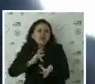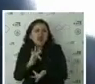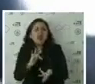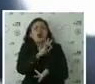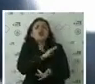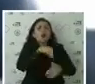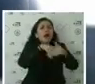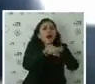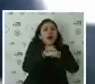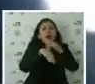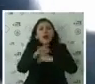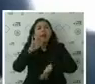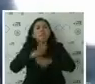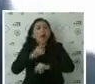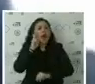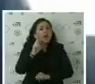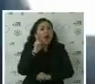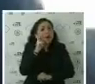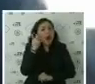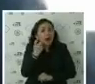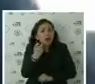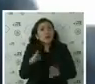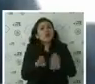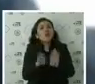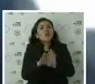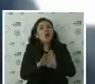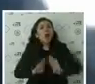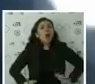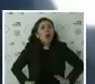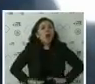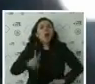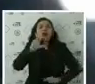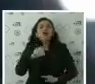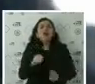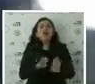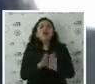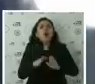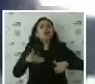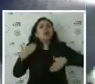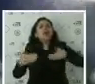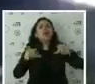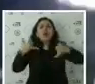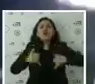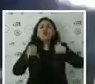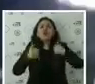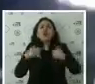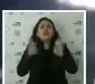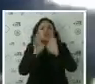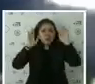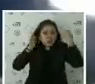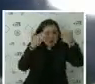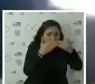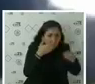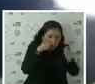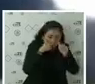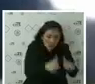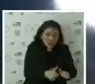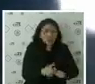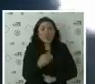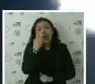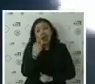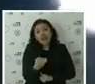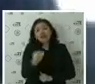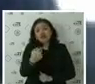pues meterse un poco más en eso, enrolarse más en eso y no disfrutar de su juventud. Y pues